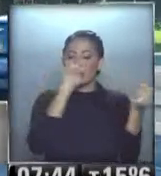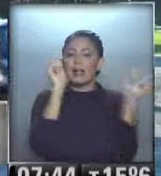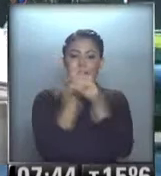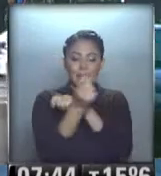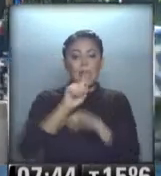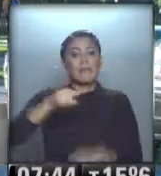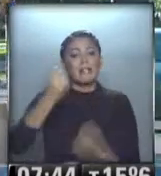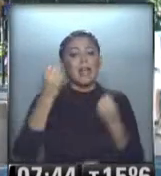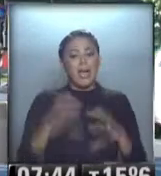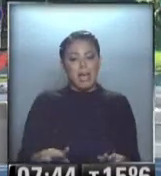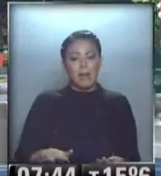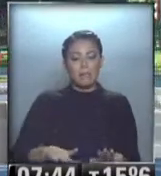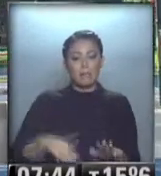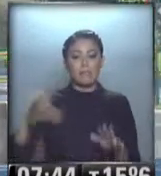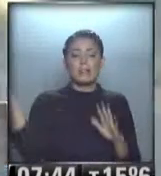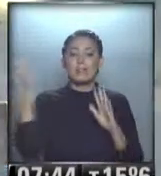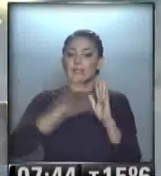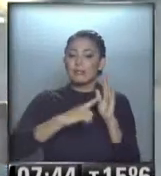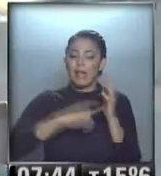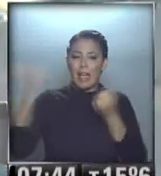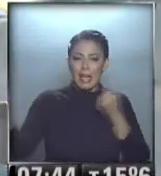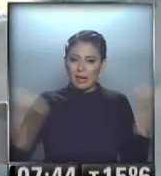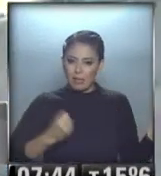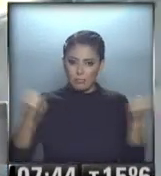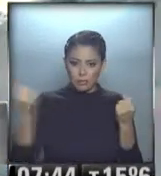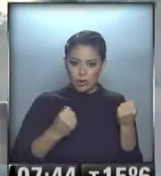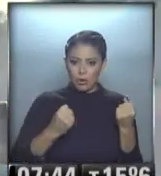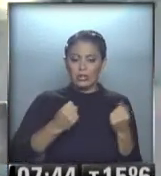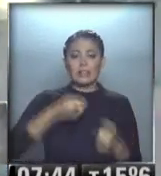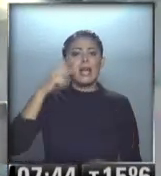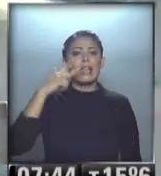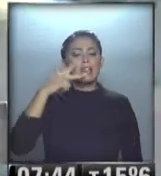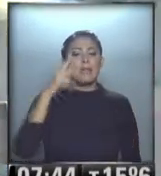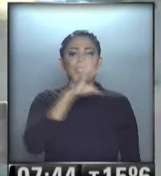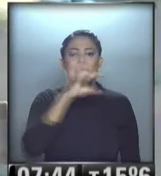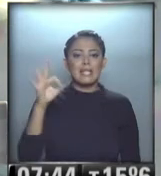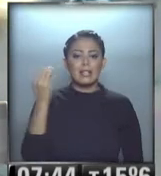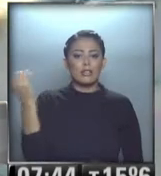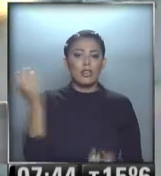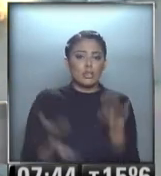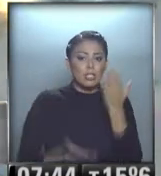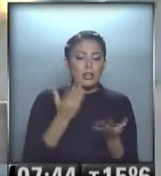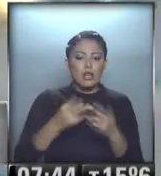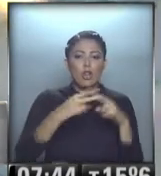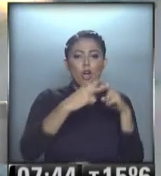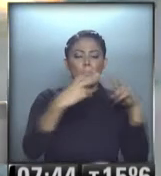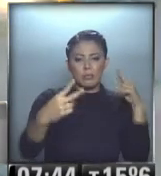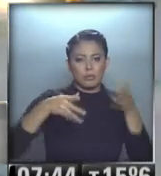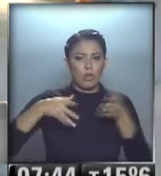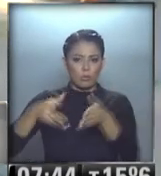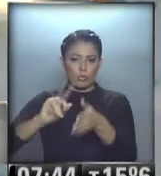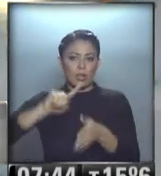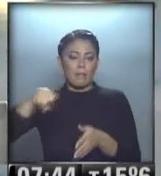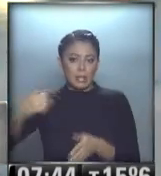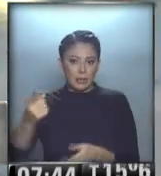va a comenzar a regir la veda de camiones de gran porte. Hablamos de camiones de más de 3.500 kilos por rutas nacionales y autopista de ingreso. Mañana,